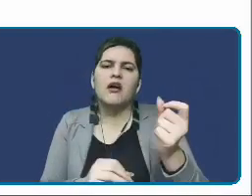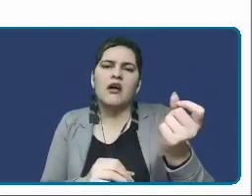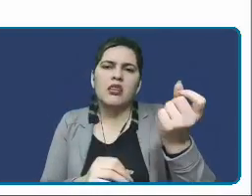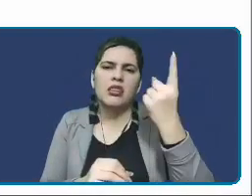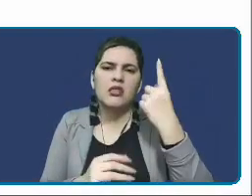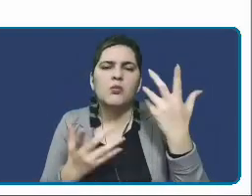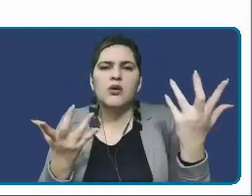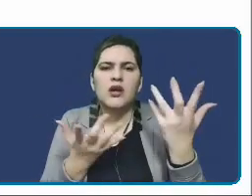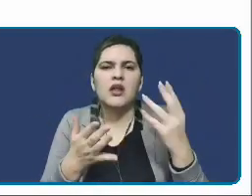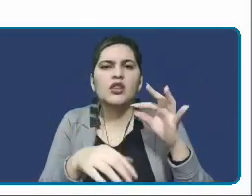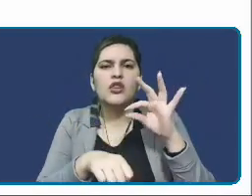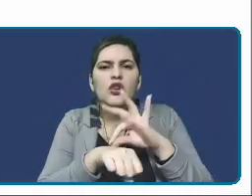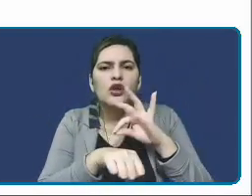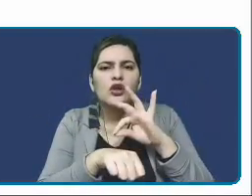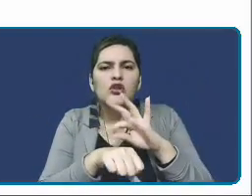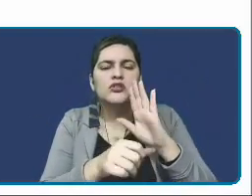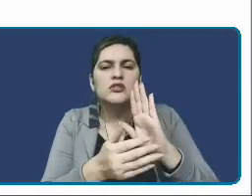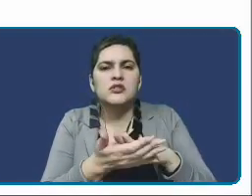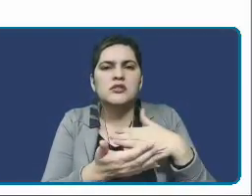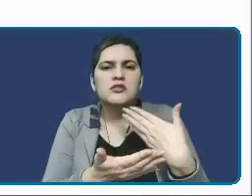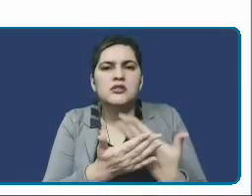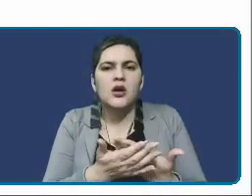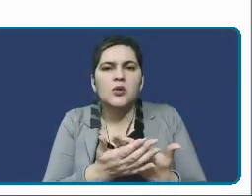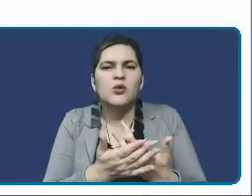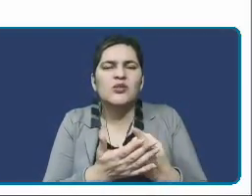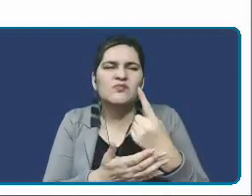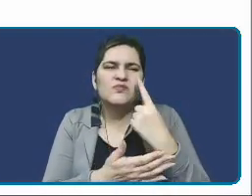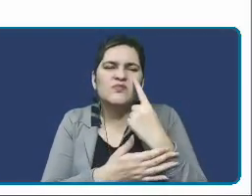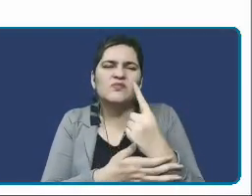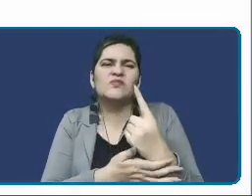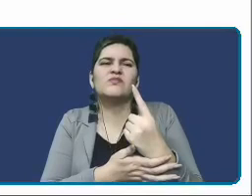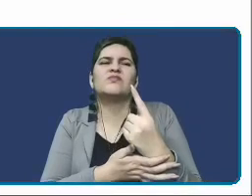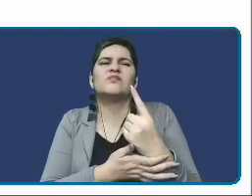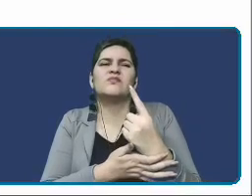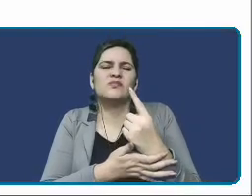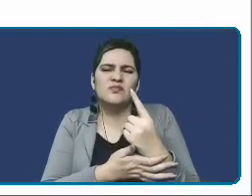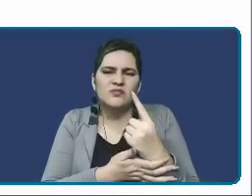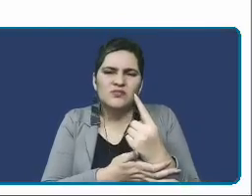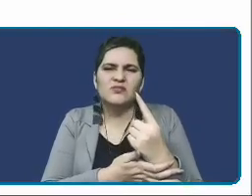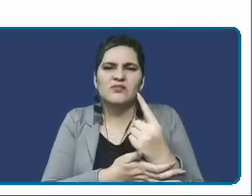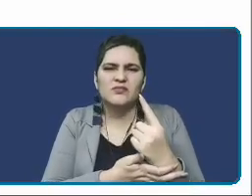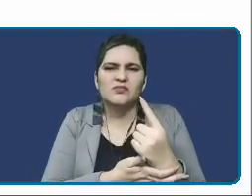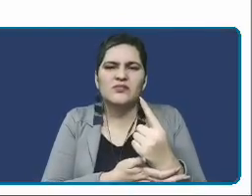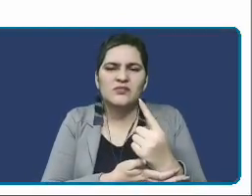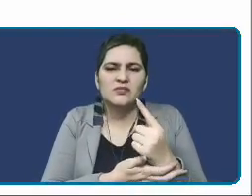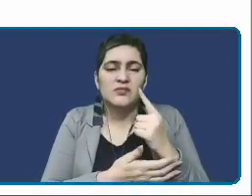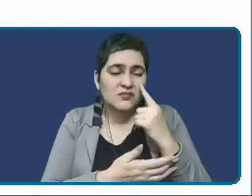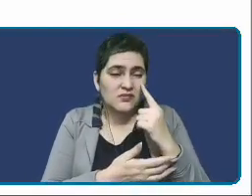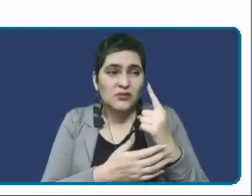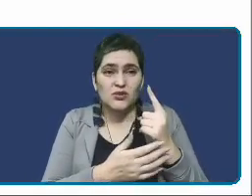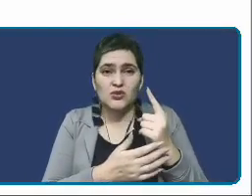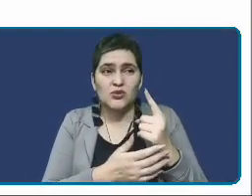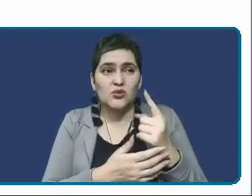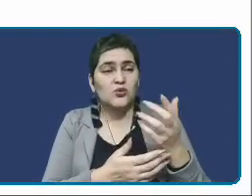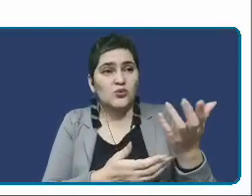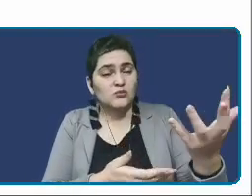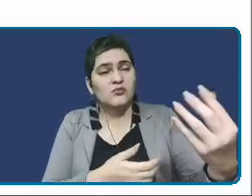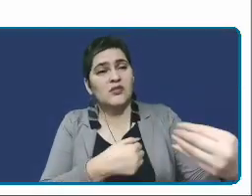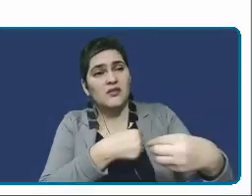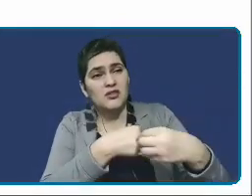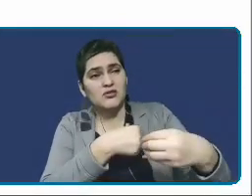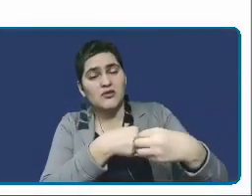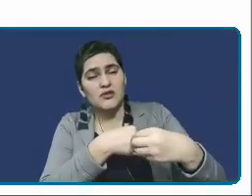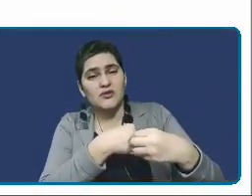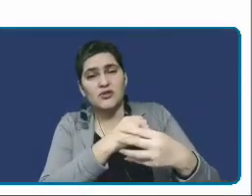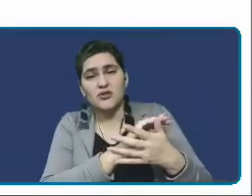de salud terminamos de todo lo que ustedes pueden ver en lo que